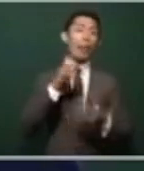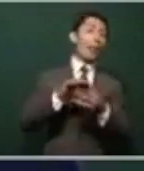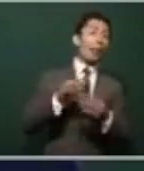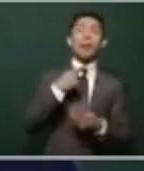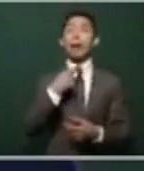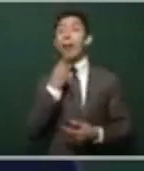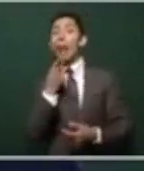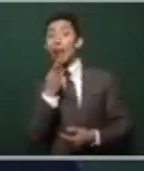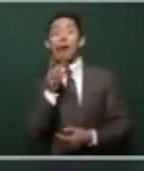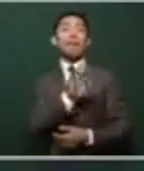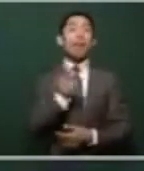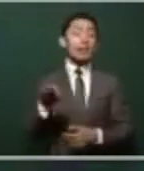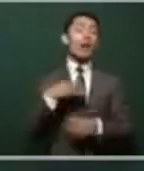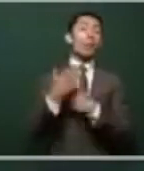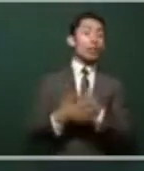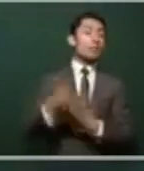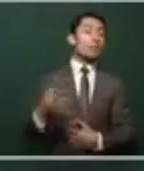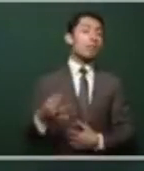Que